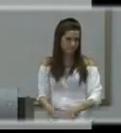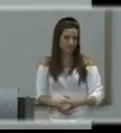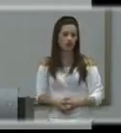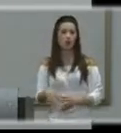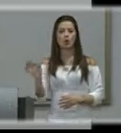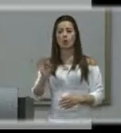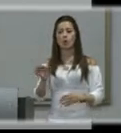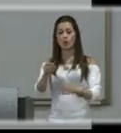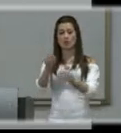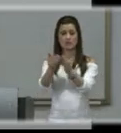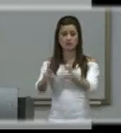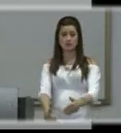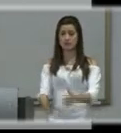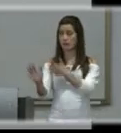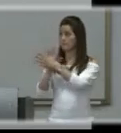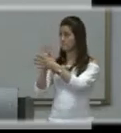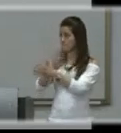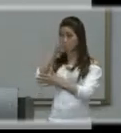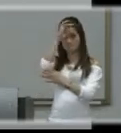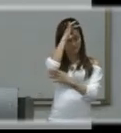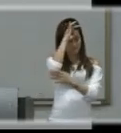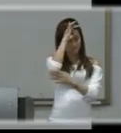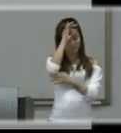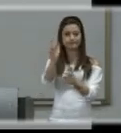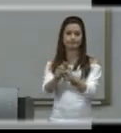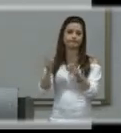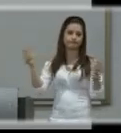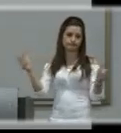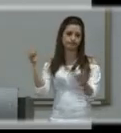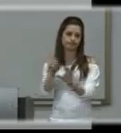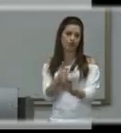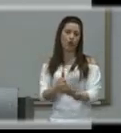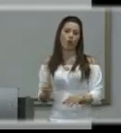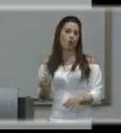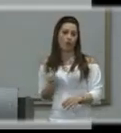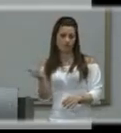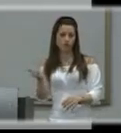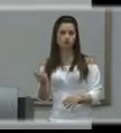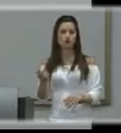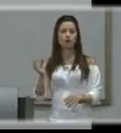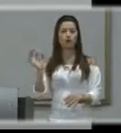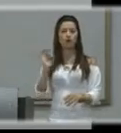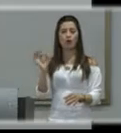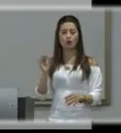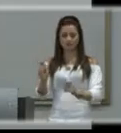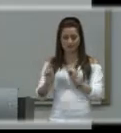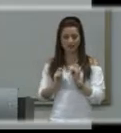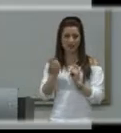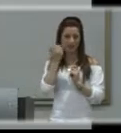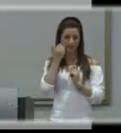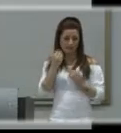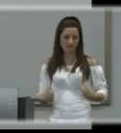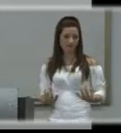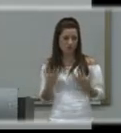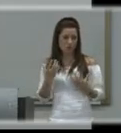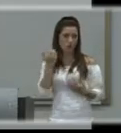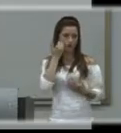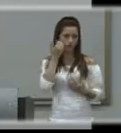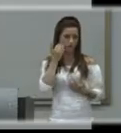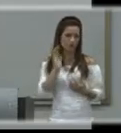falta de información, hay mayores índices de infecciones de transmisión sexual